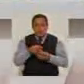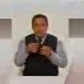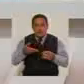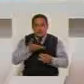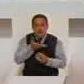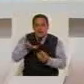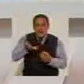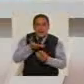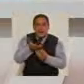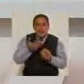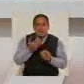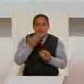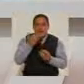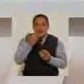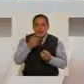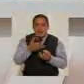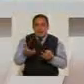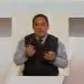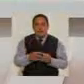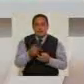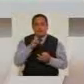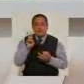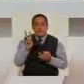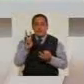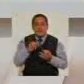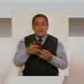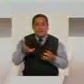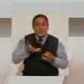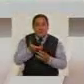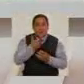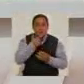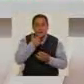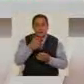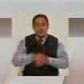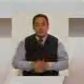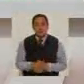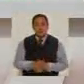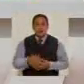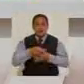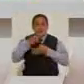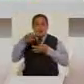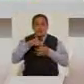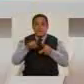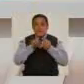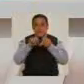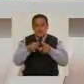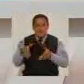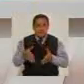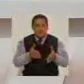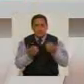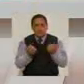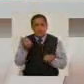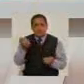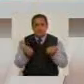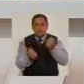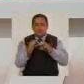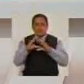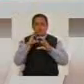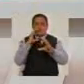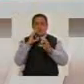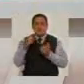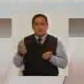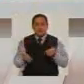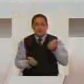de rocoto, de huacatay. Es tradicional en el interior del país, sobre todo en las carreteras, cuando nos viajamos en buses